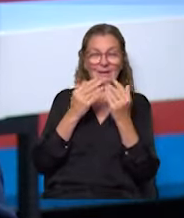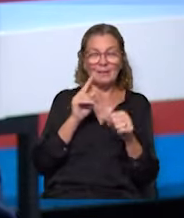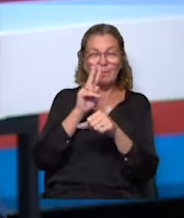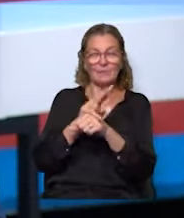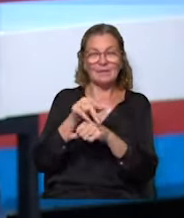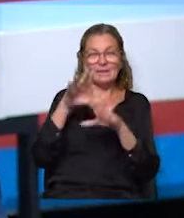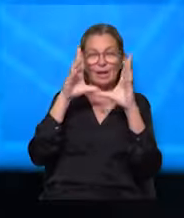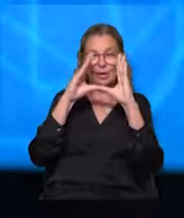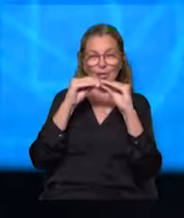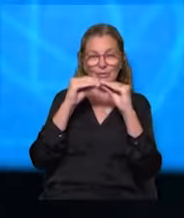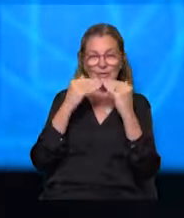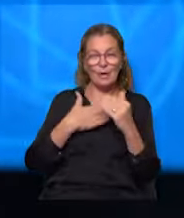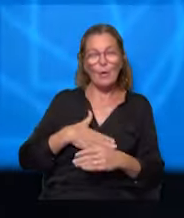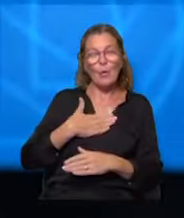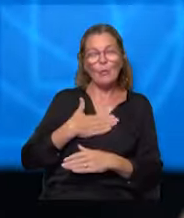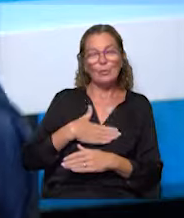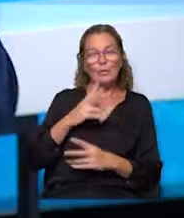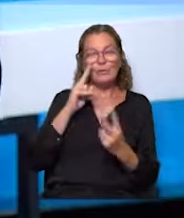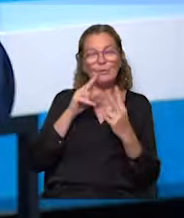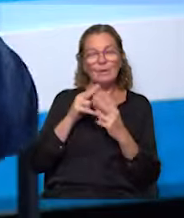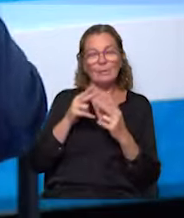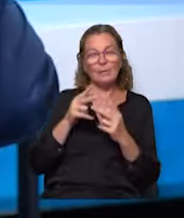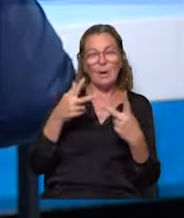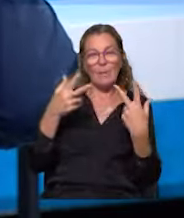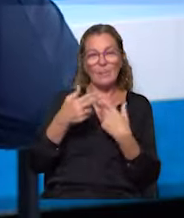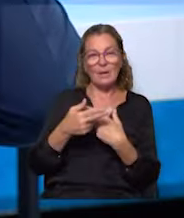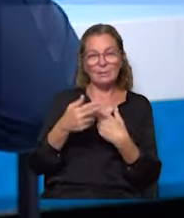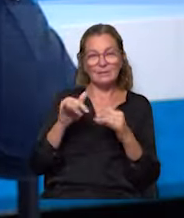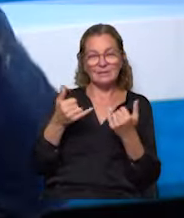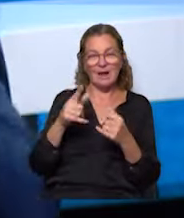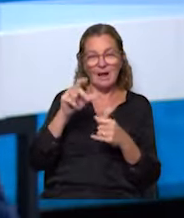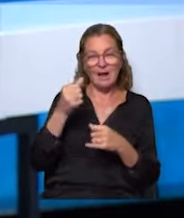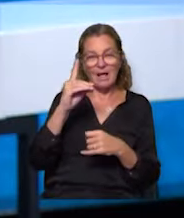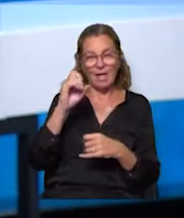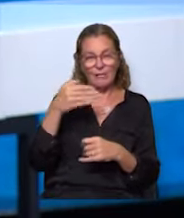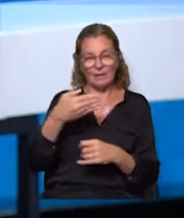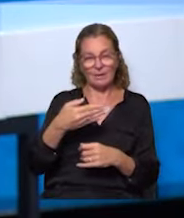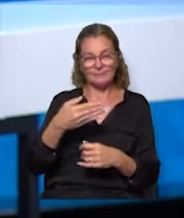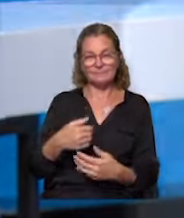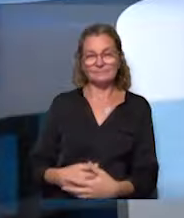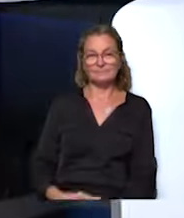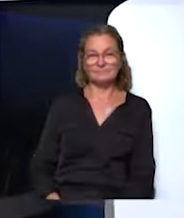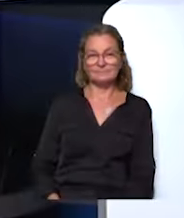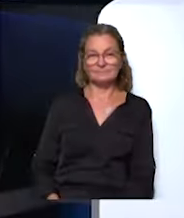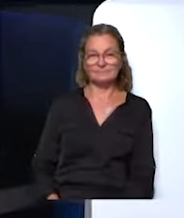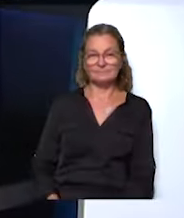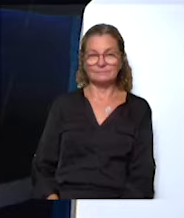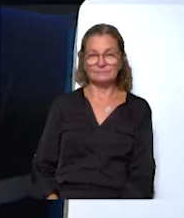esta noch aquí a ladoe ha sido un gusto gracias a ustedes vamos a la pausa eh Ya sigue el ladoe aquí en la patalla de TV ciudad